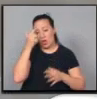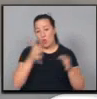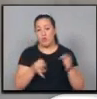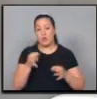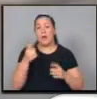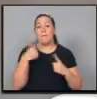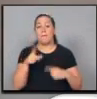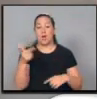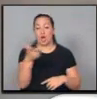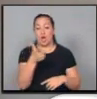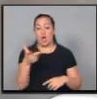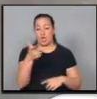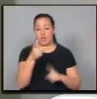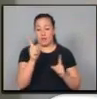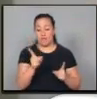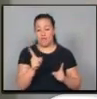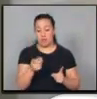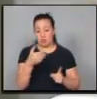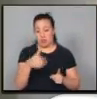pero los tres participaron de este,